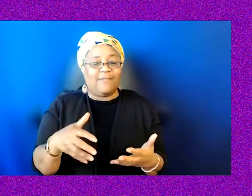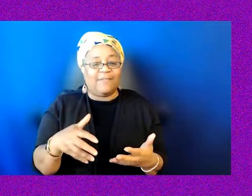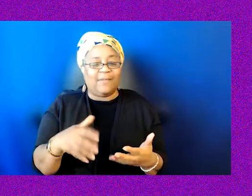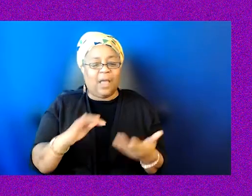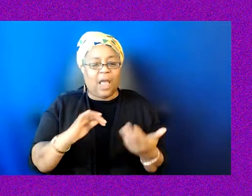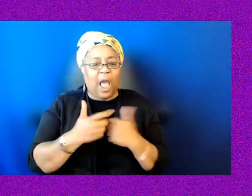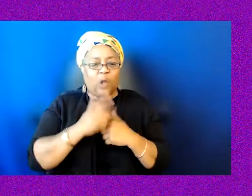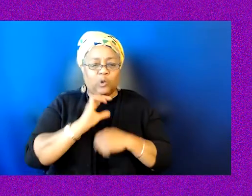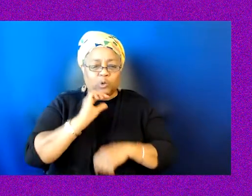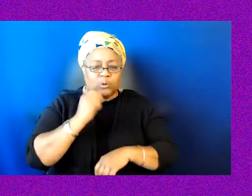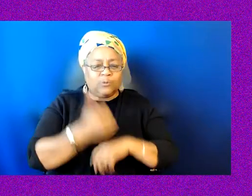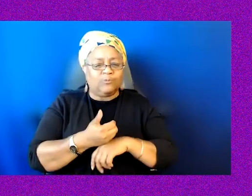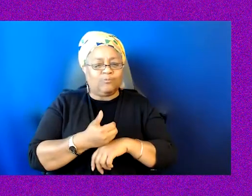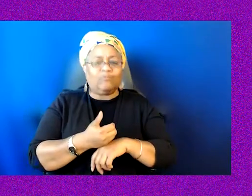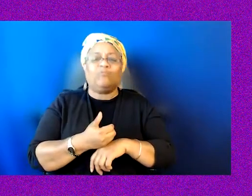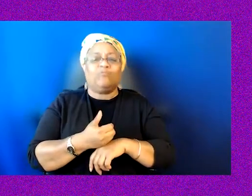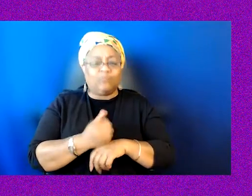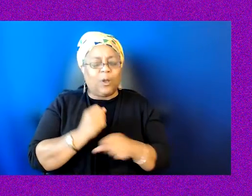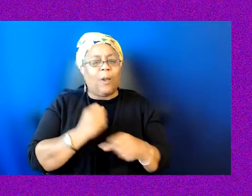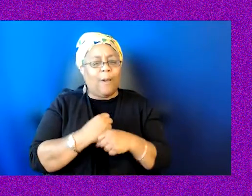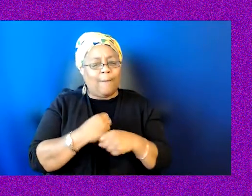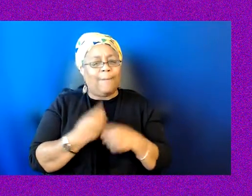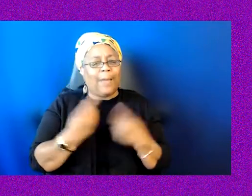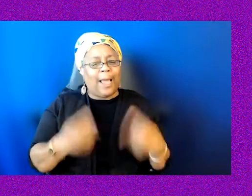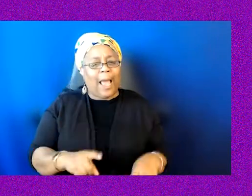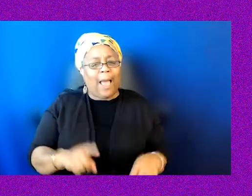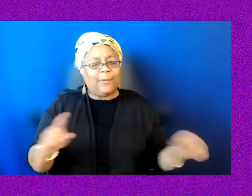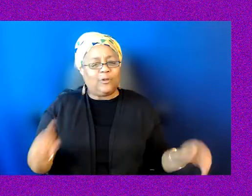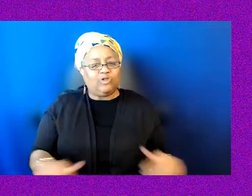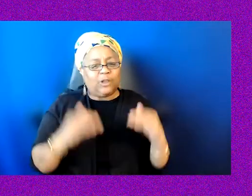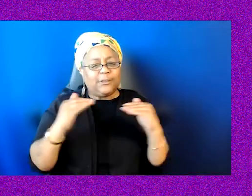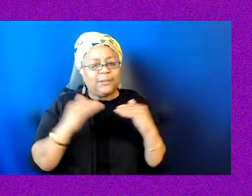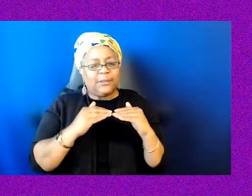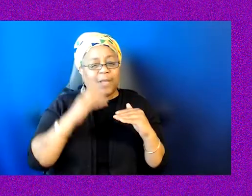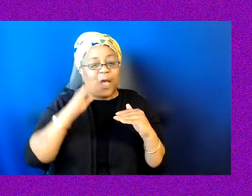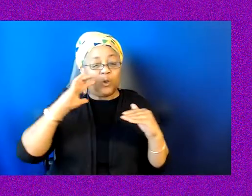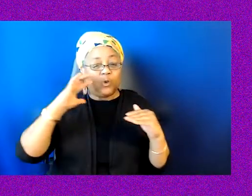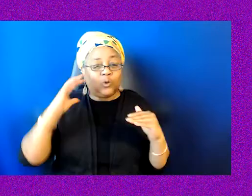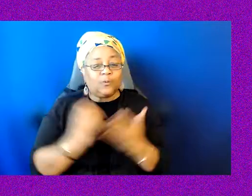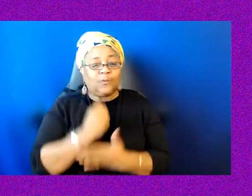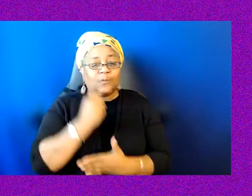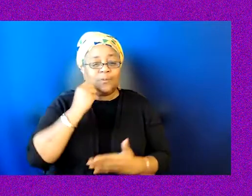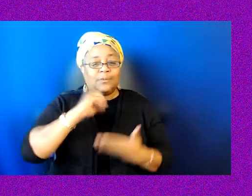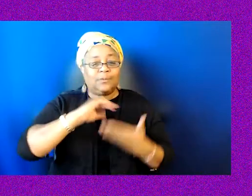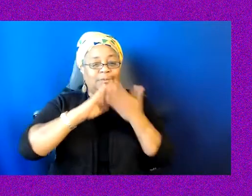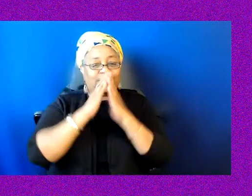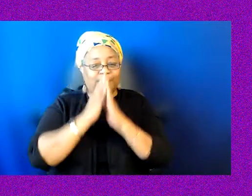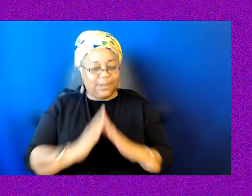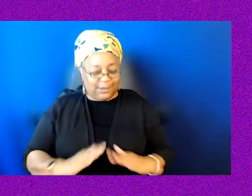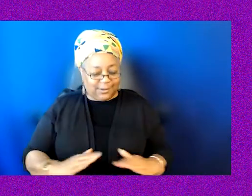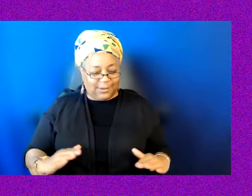pacientemente para saber cómo revivir y